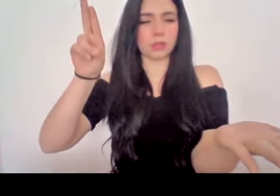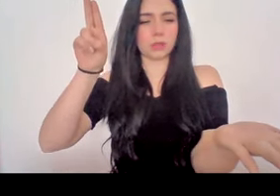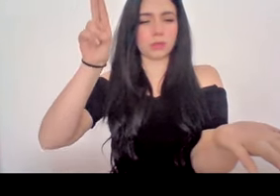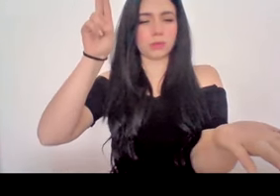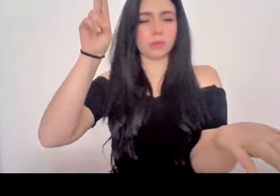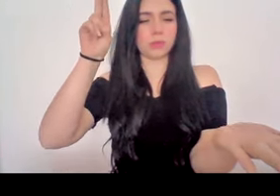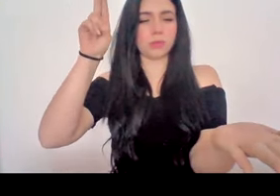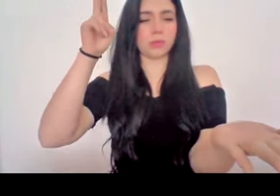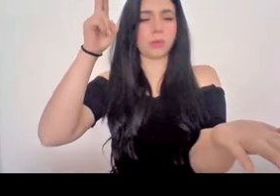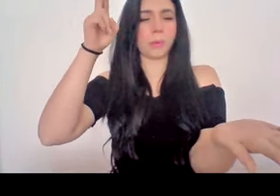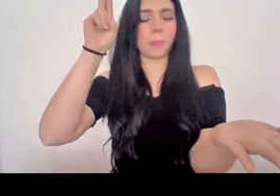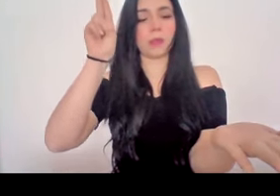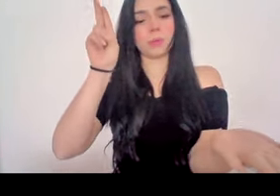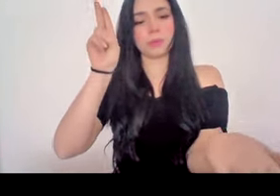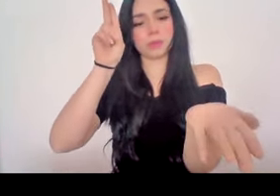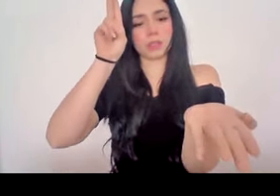dos deditos.